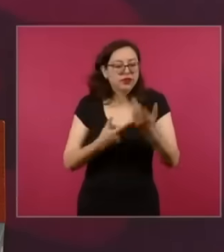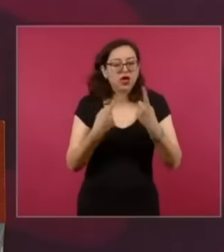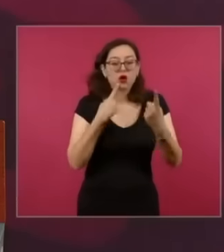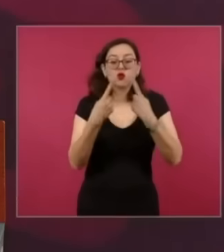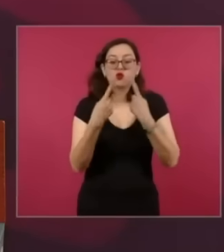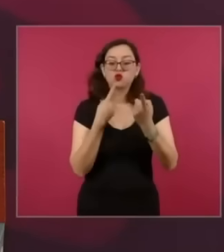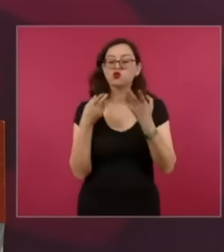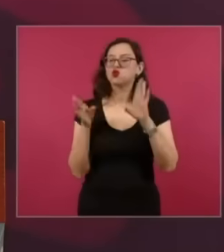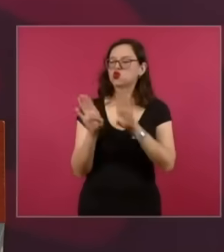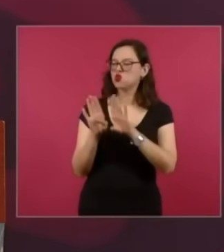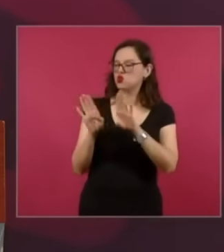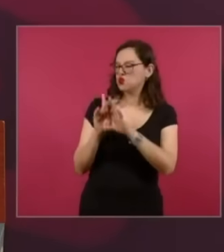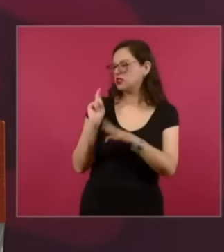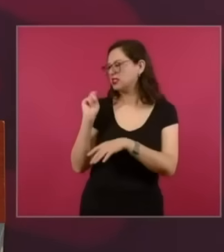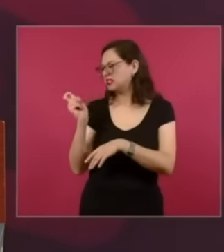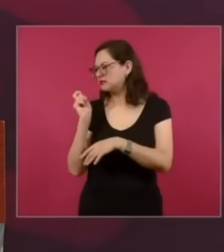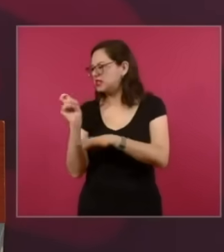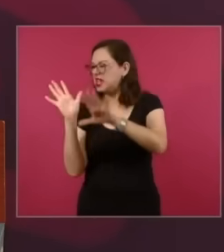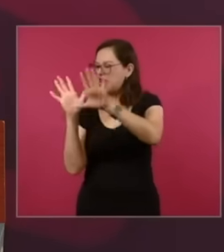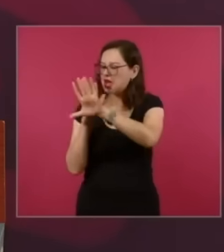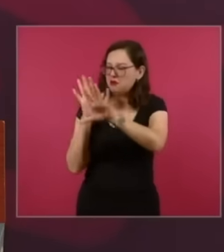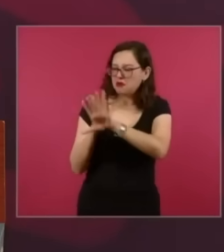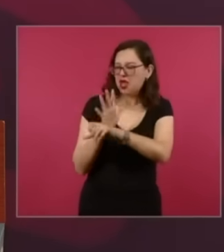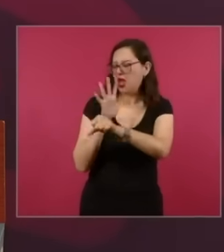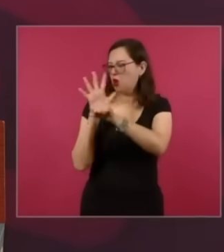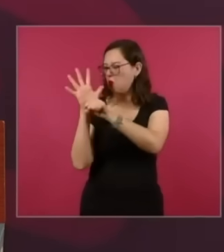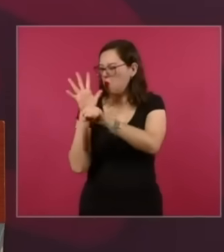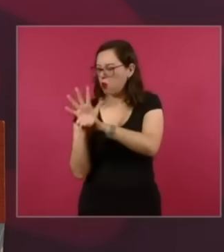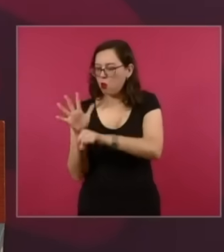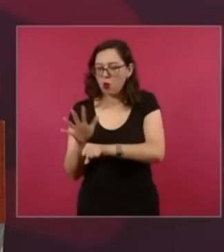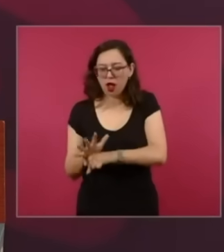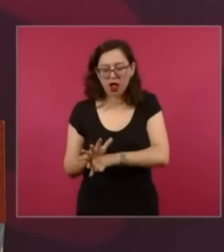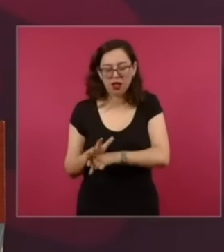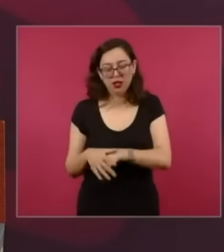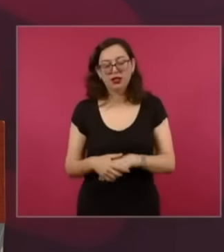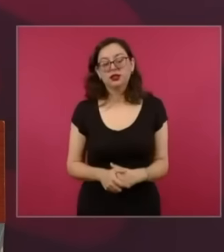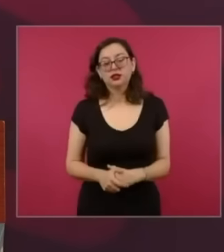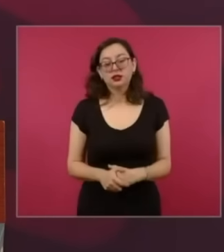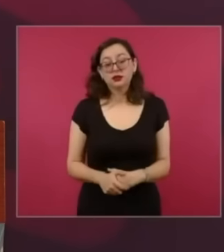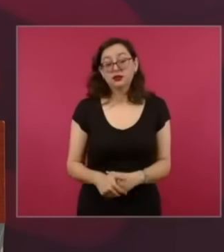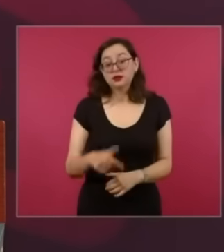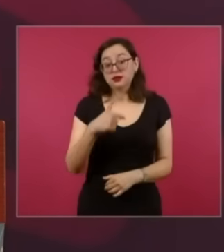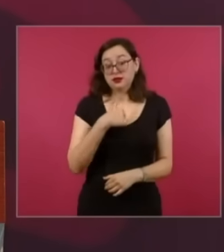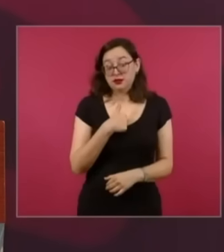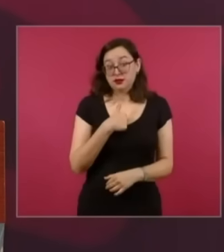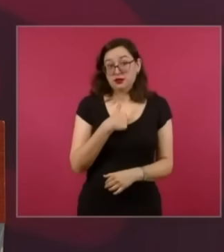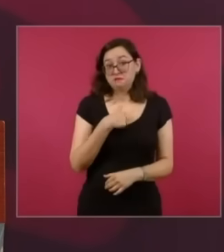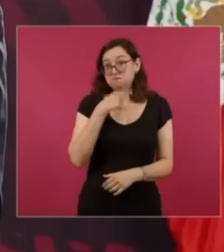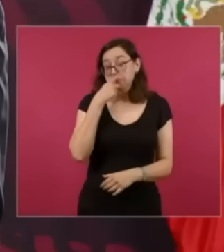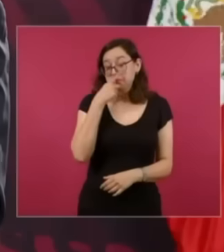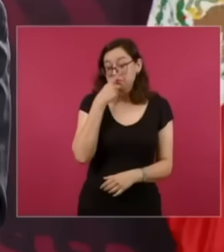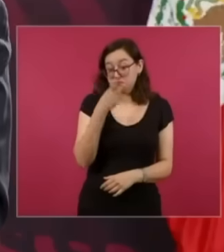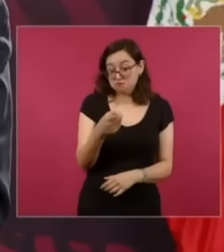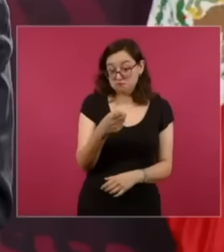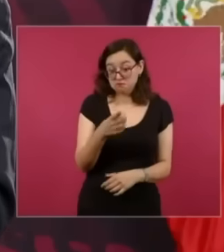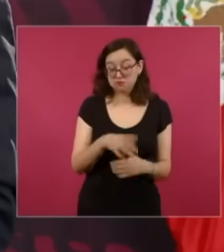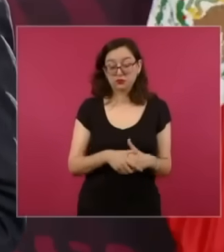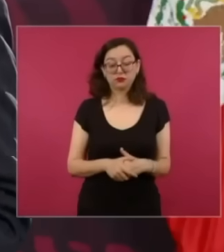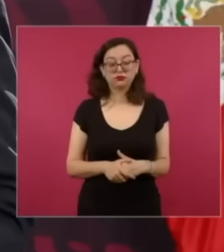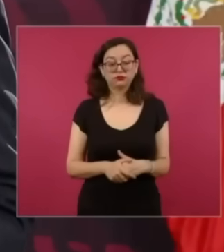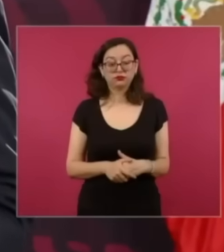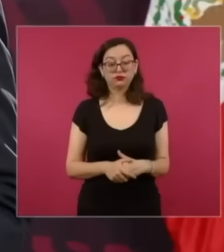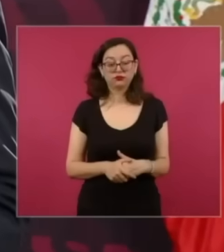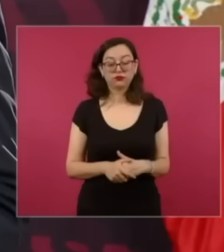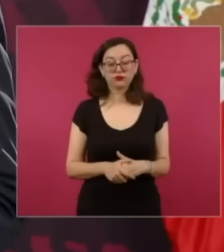qu es lo más conveniente Yo sostengo por ejemplo que va a